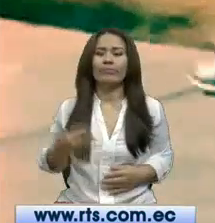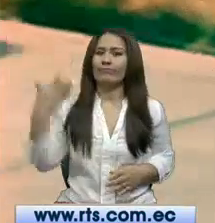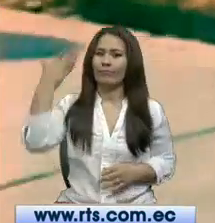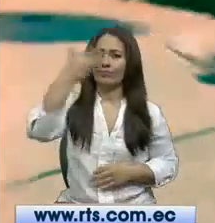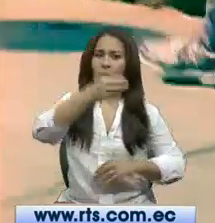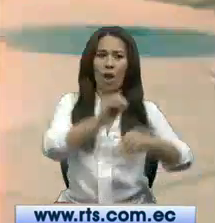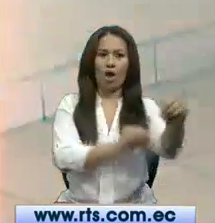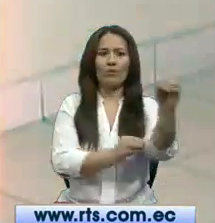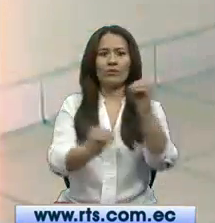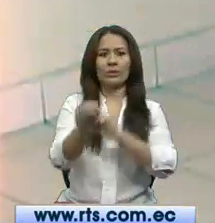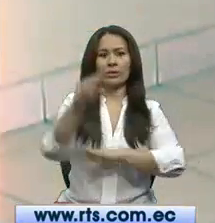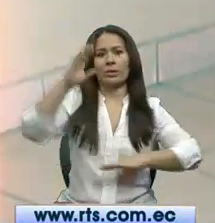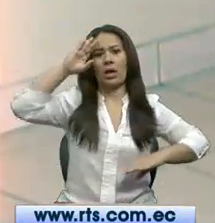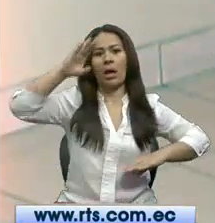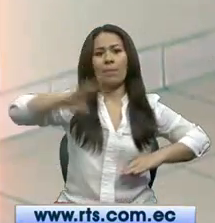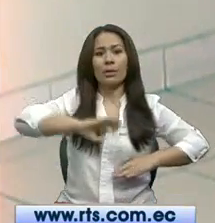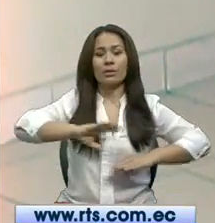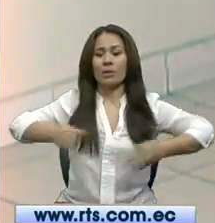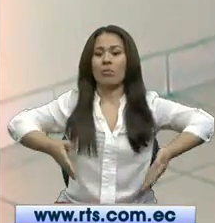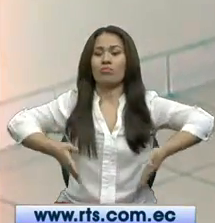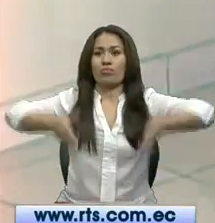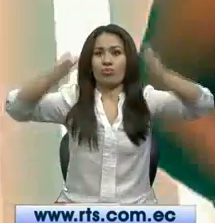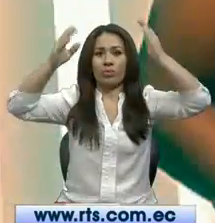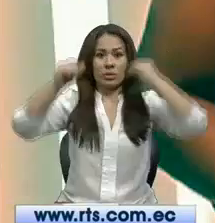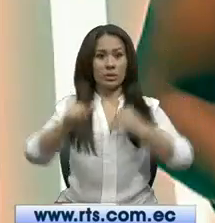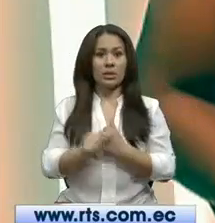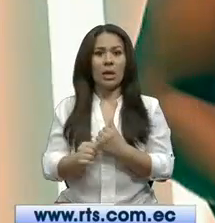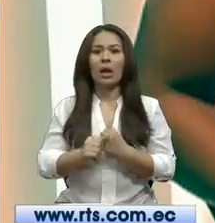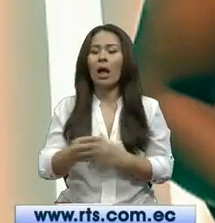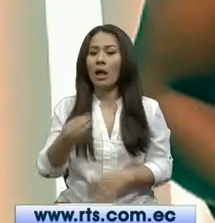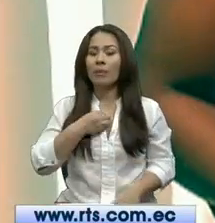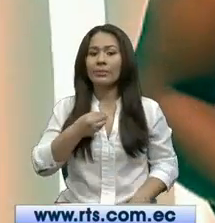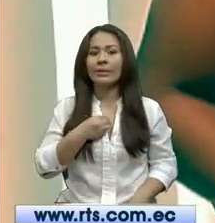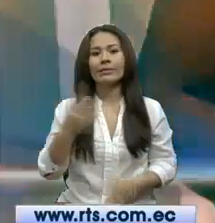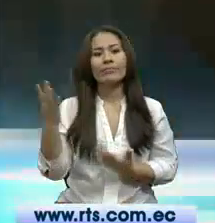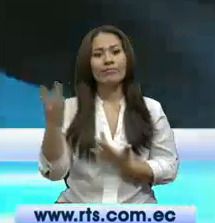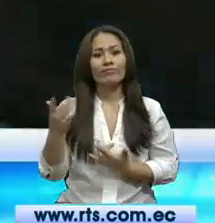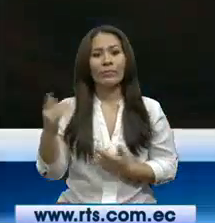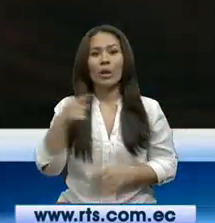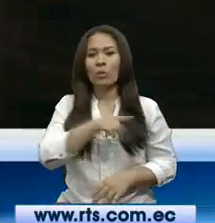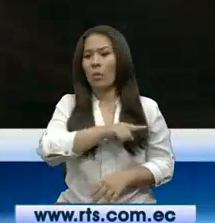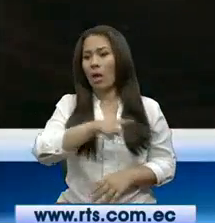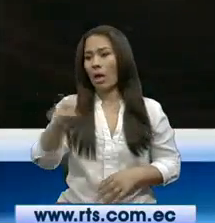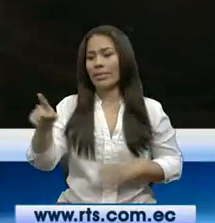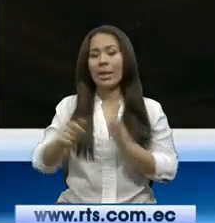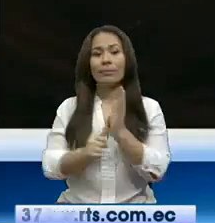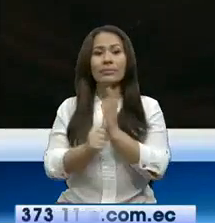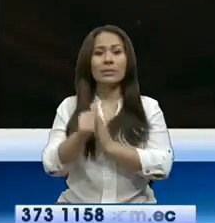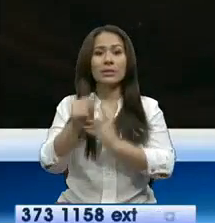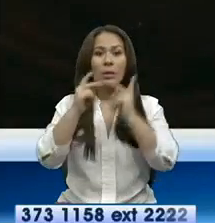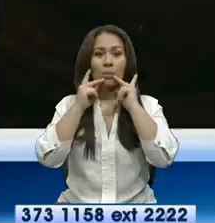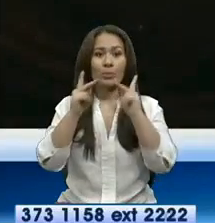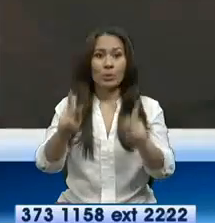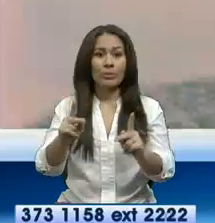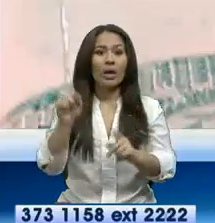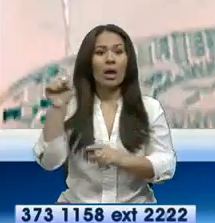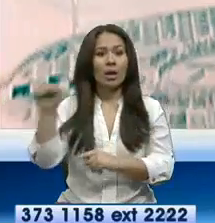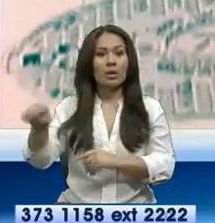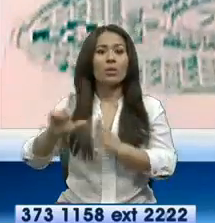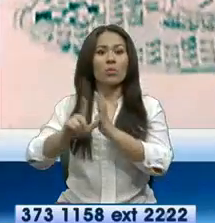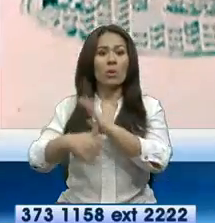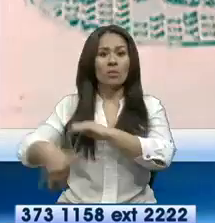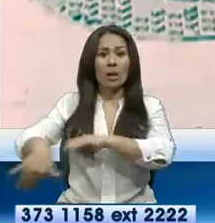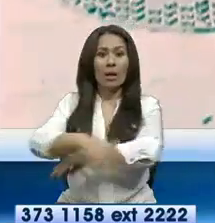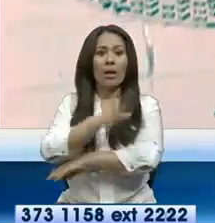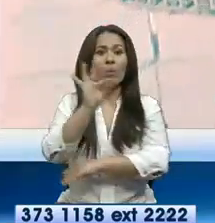oficinas de la DINAPEN, de la UPC más cercana, pero allí le dijeron que debía acudir al Ministerio Público, de ahí a las calles 9